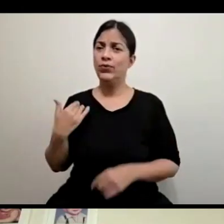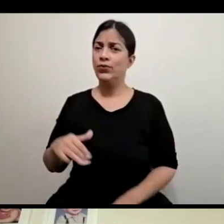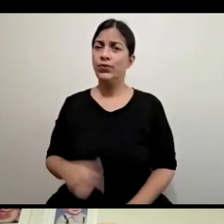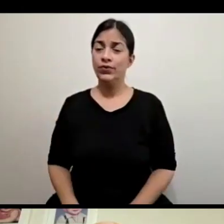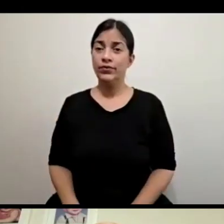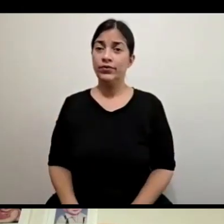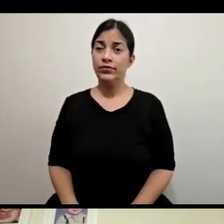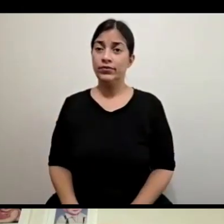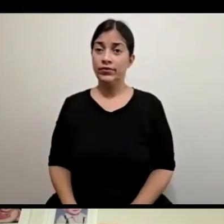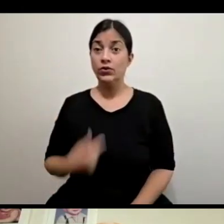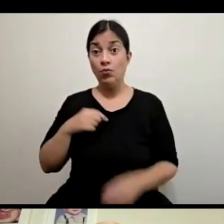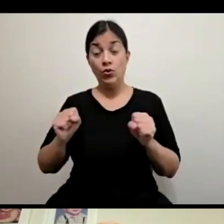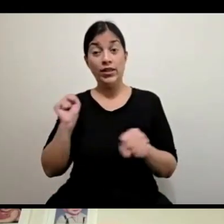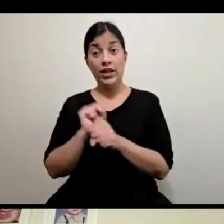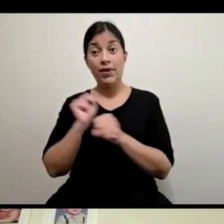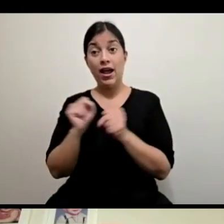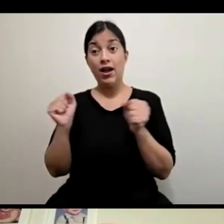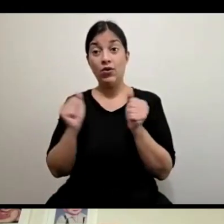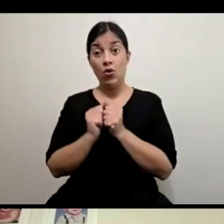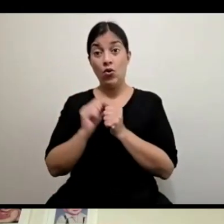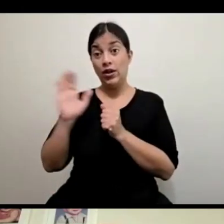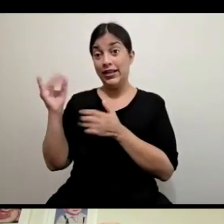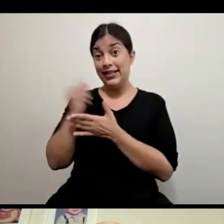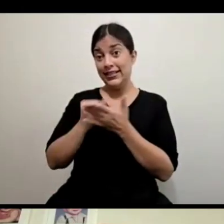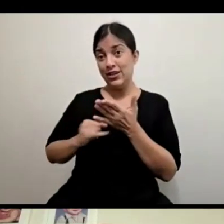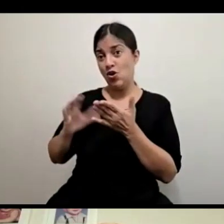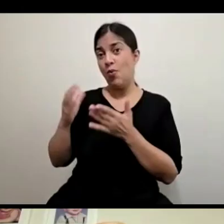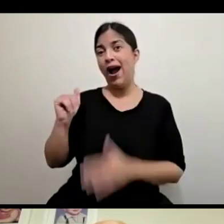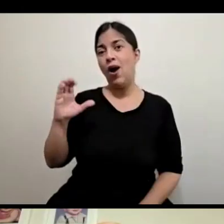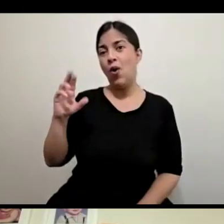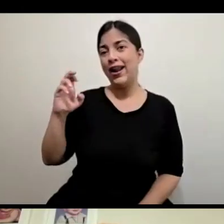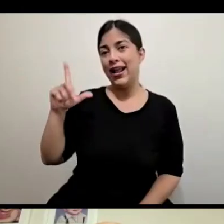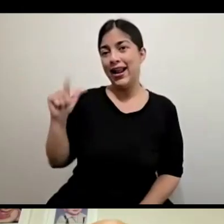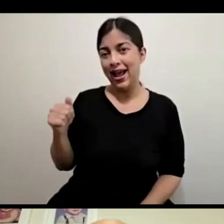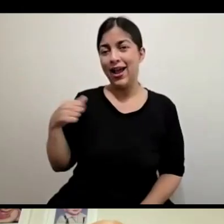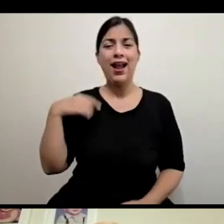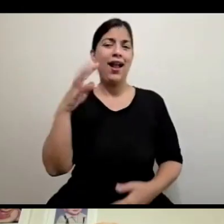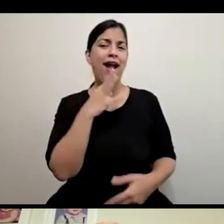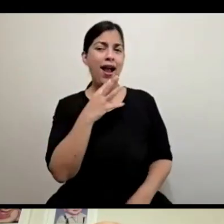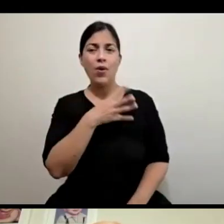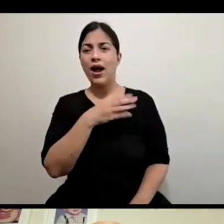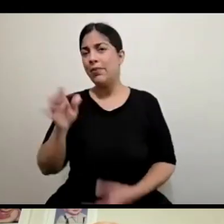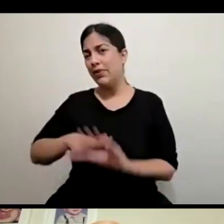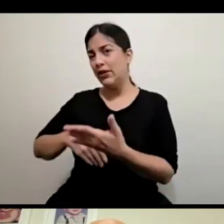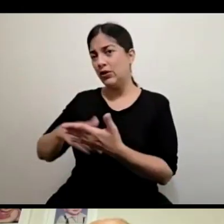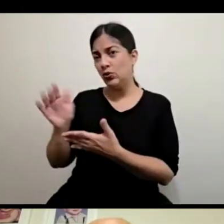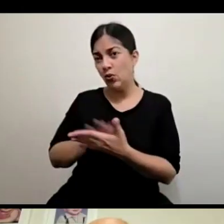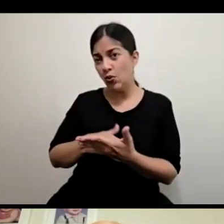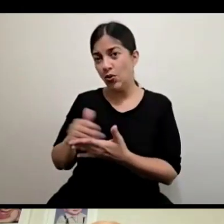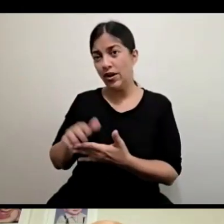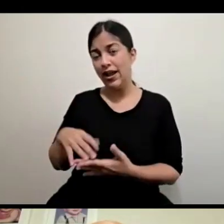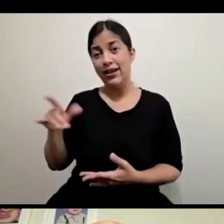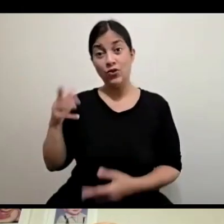poder trabajar con el diseño como si fuera acuarela, con el agua en la pintura, bailar encima del telón. Eso me enseñó